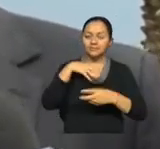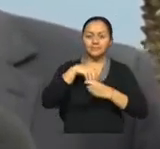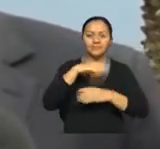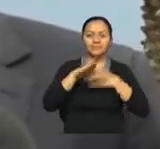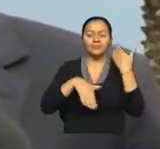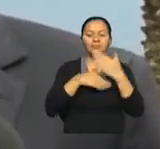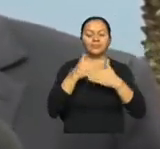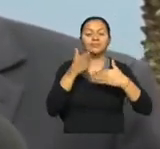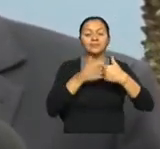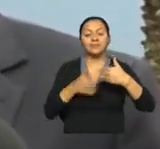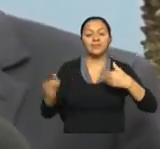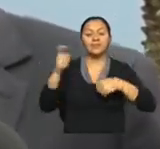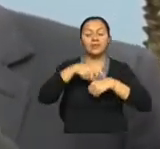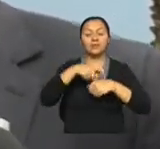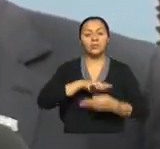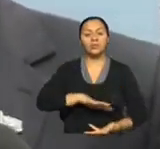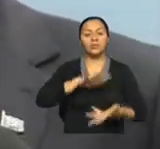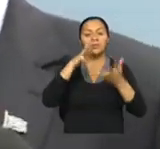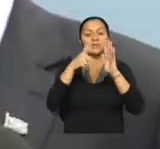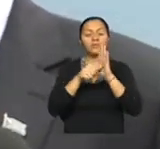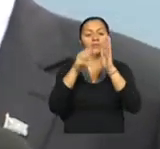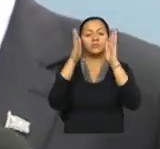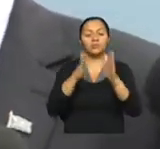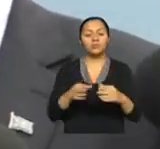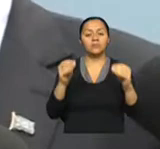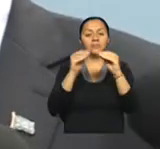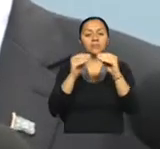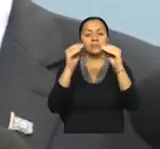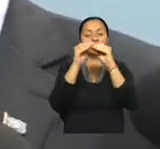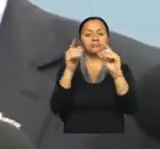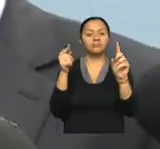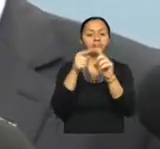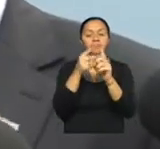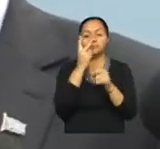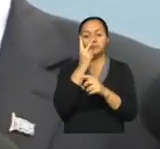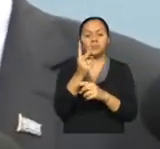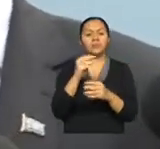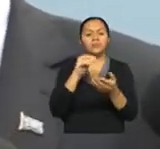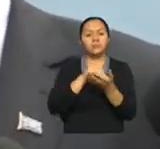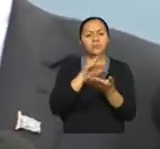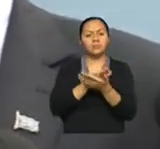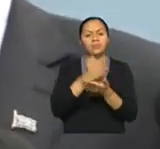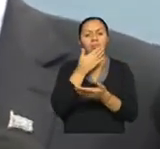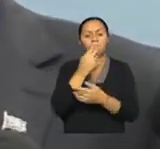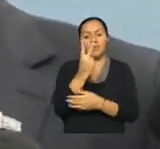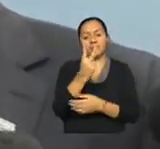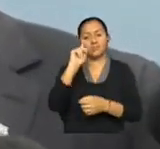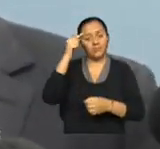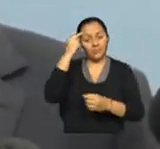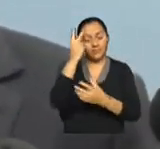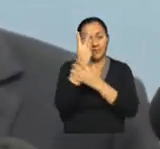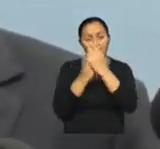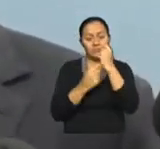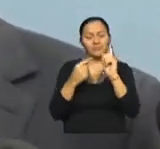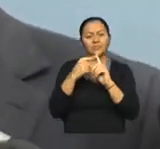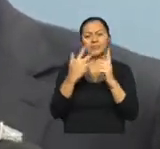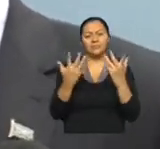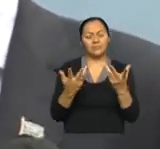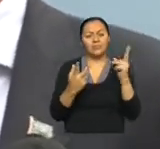este proceso de la Revolución Ciudadana hemos ejecutado en los dos gobiernos. En lo que va